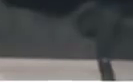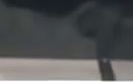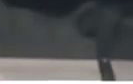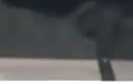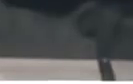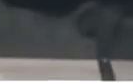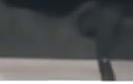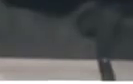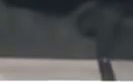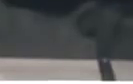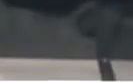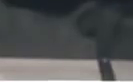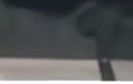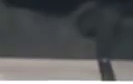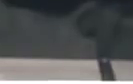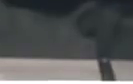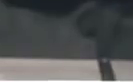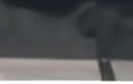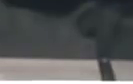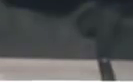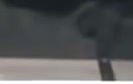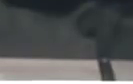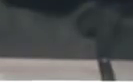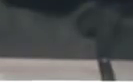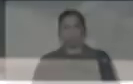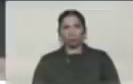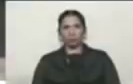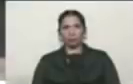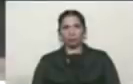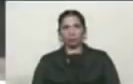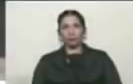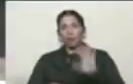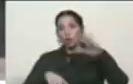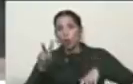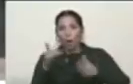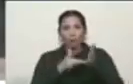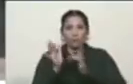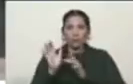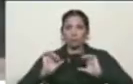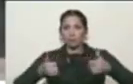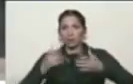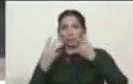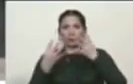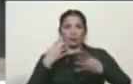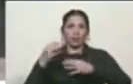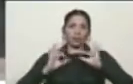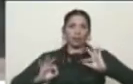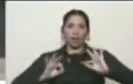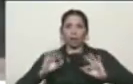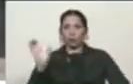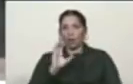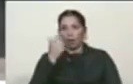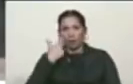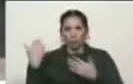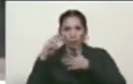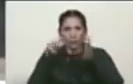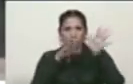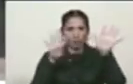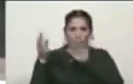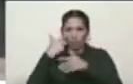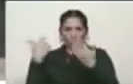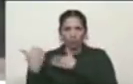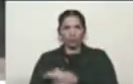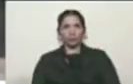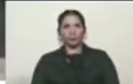Y en materia cultural les comentamos que este 12 de abril inicia el Festival Internacional de Teatro Caracas 2019 en la ciudad capital. Nuestro compañero